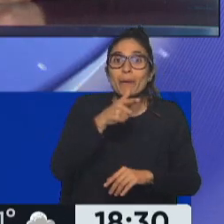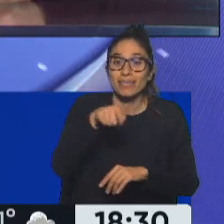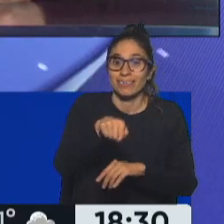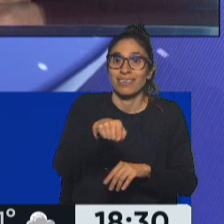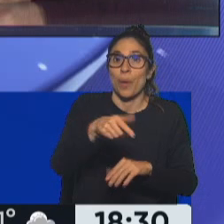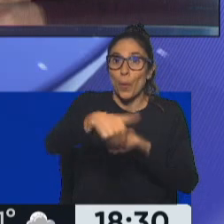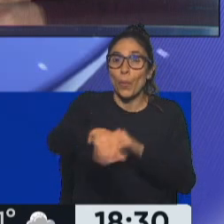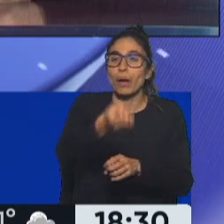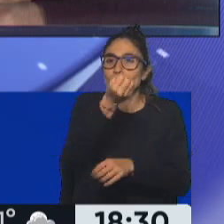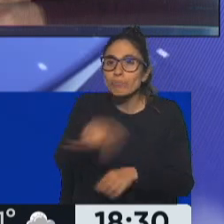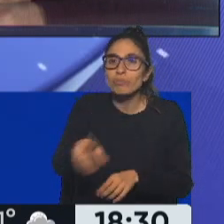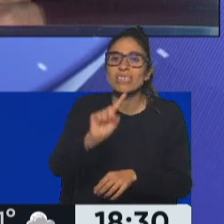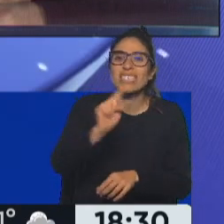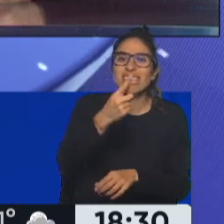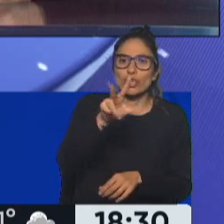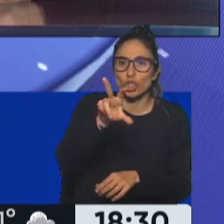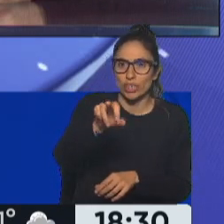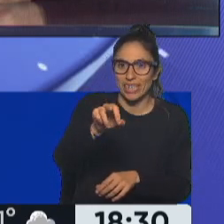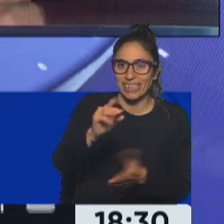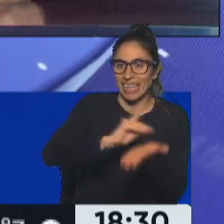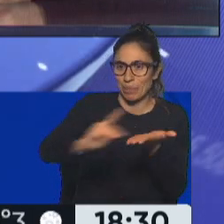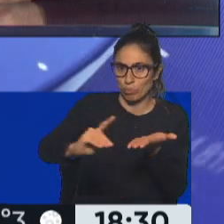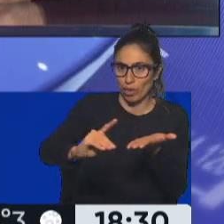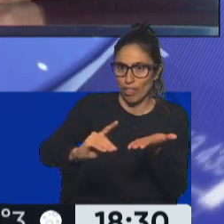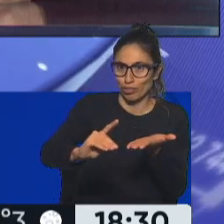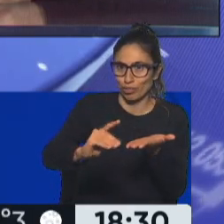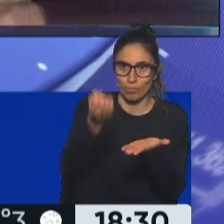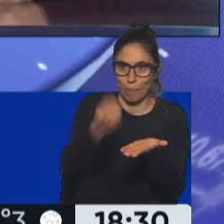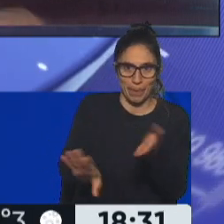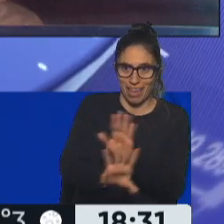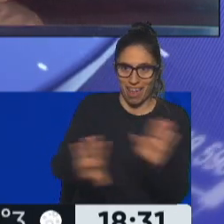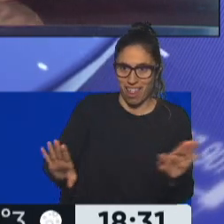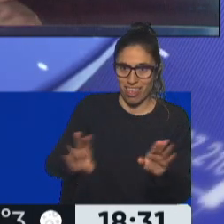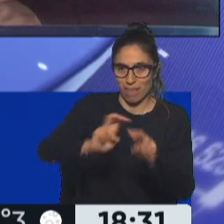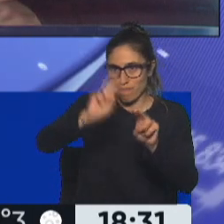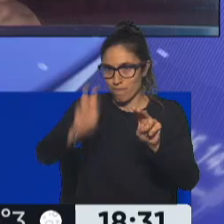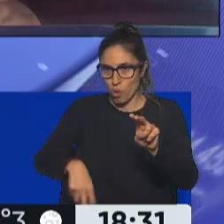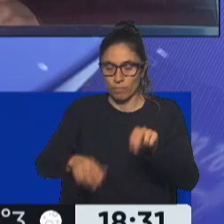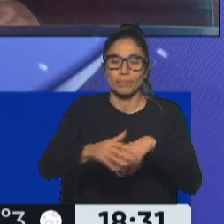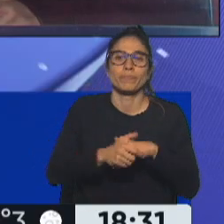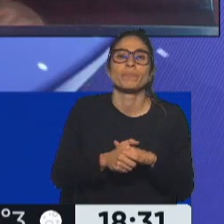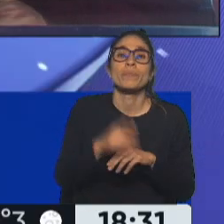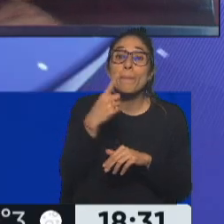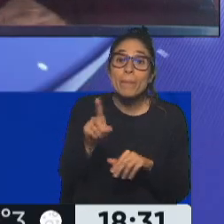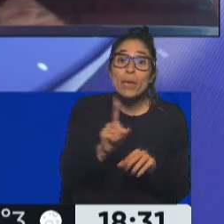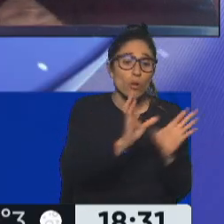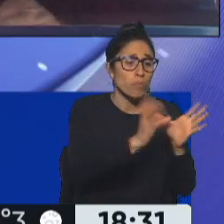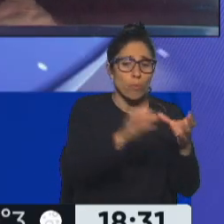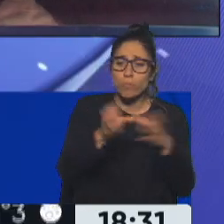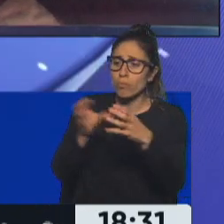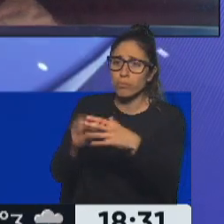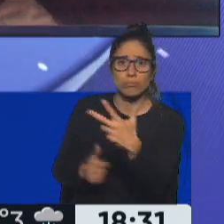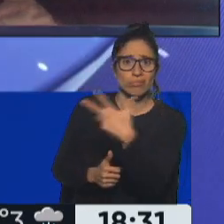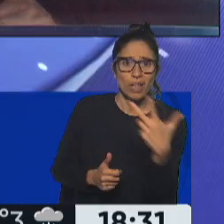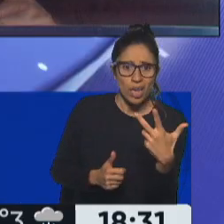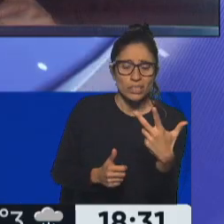diputadas, ninguna de las 3 fuerzas logra conformar un gobierno, tiene mayoría propia, con lo cual se abre un